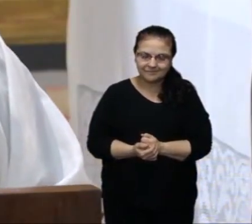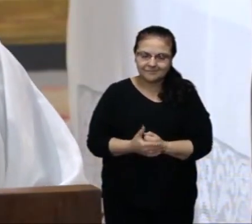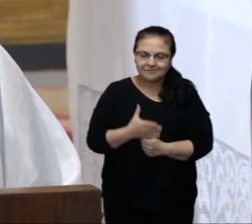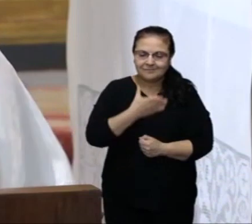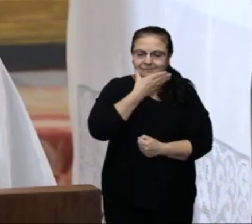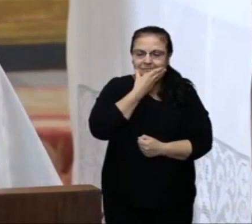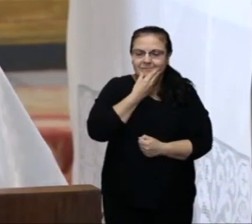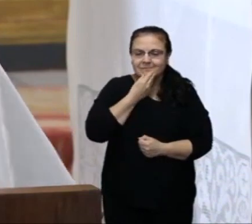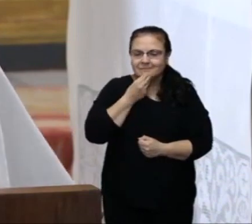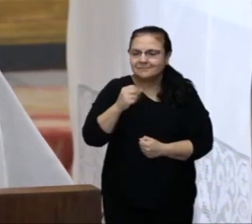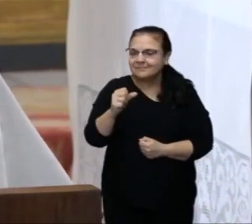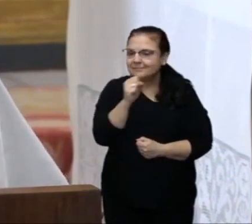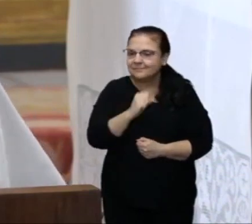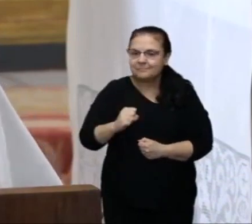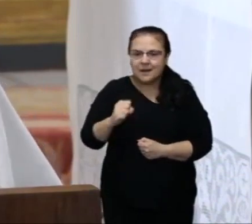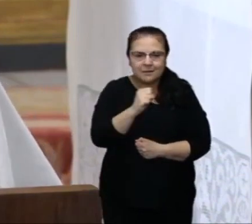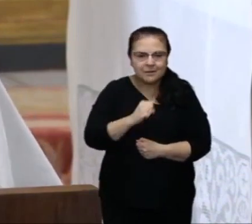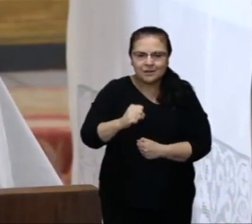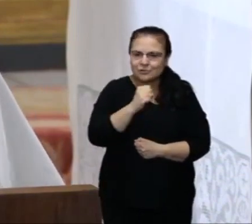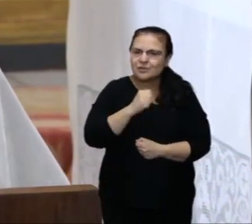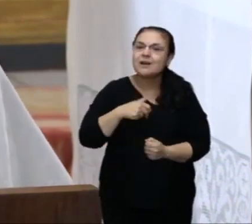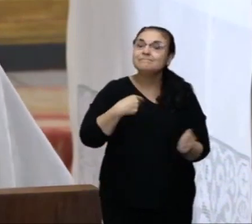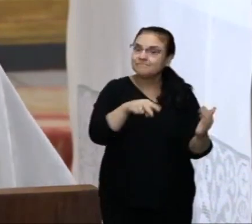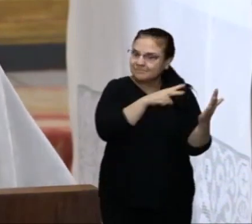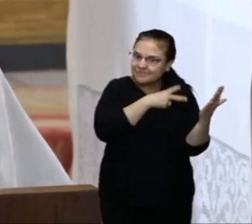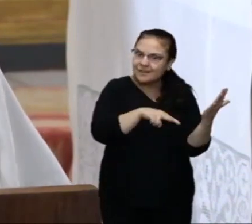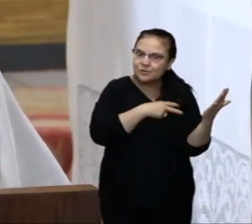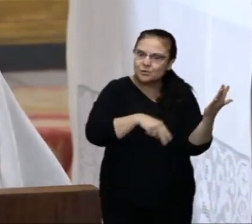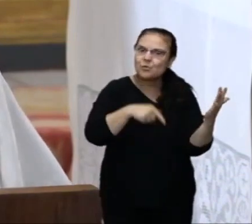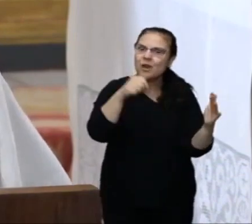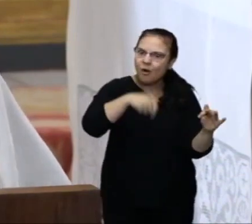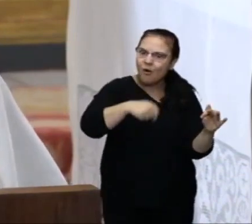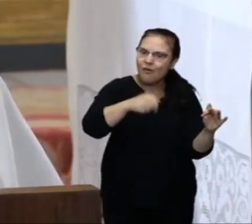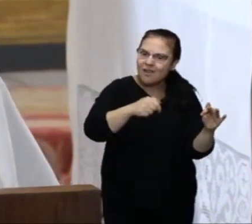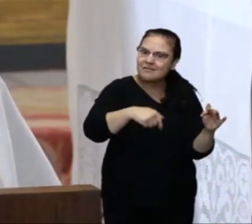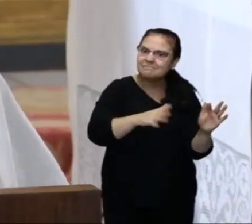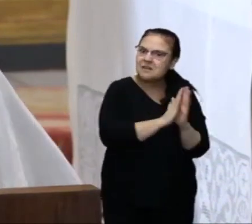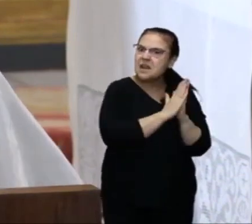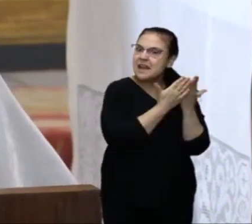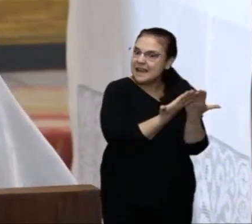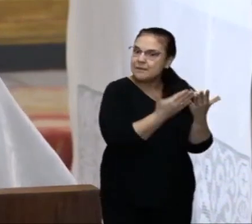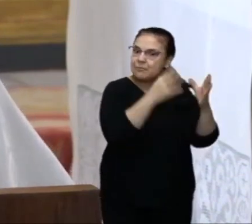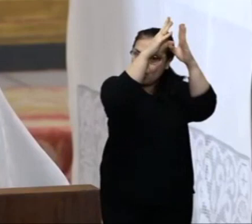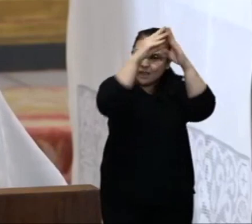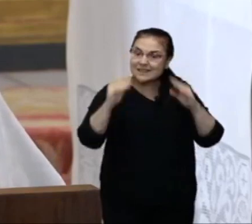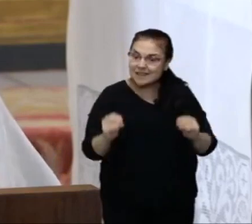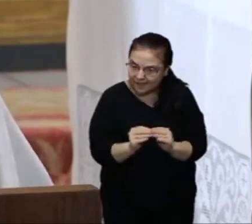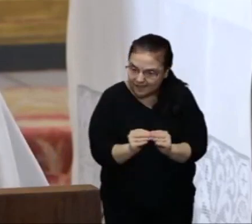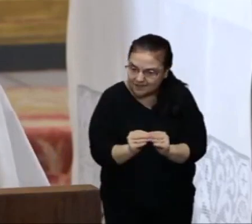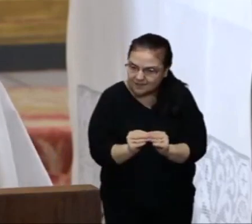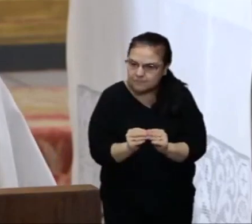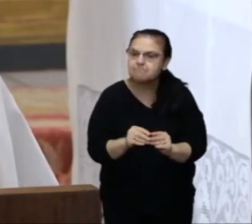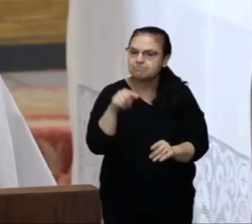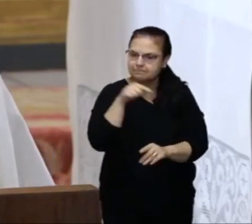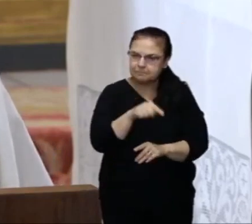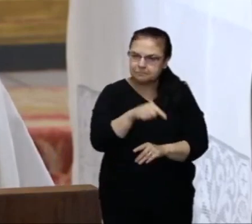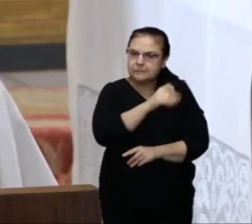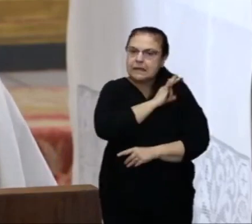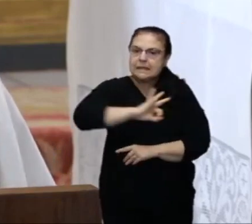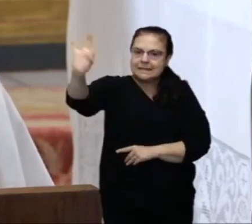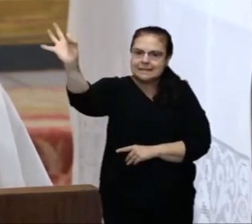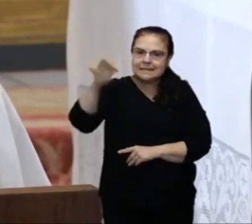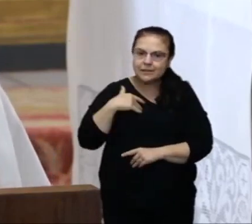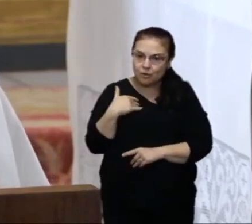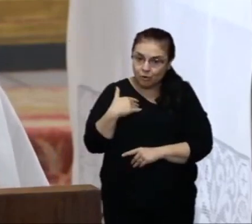Maravillosa es la lectura de hoy del libro de Isaías, donde el Señor nos